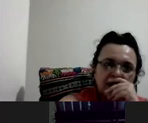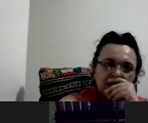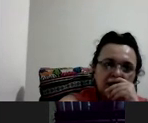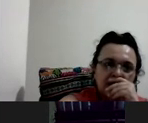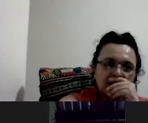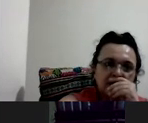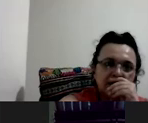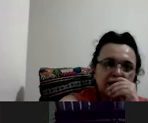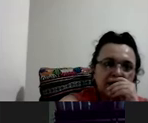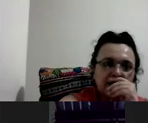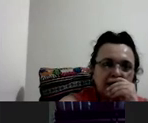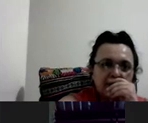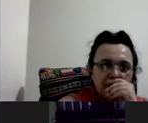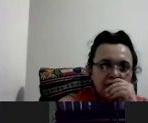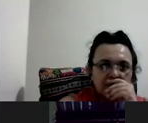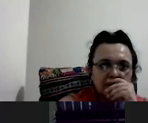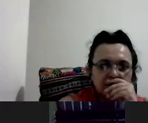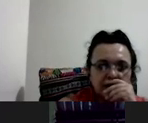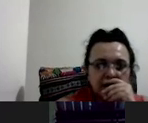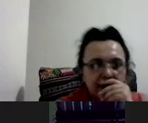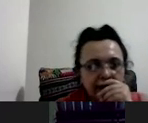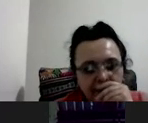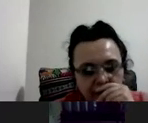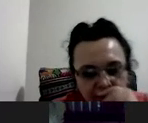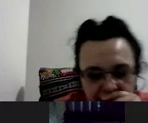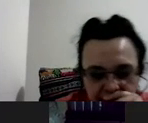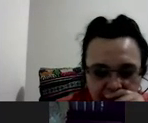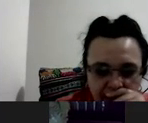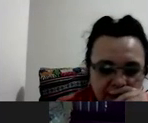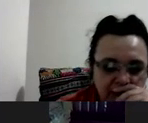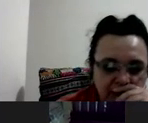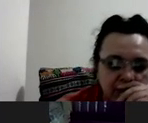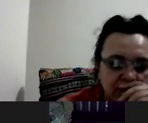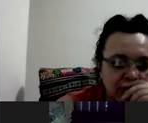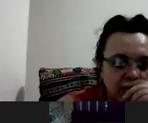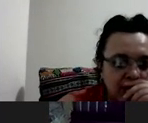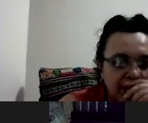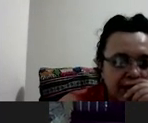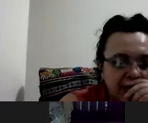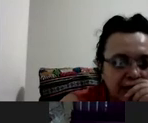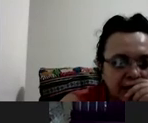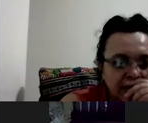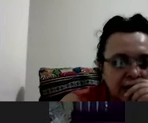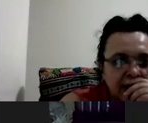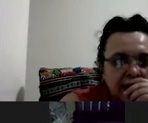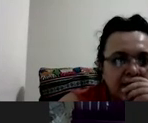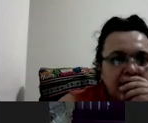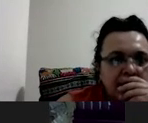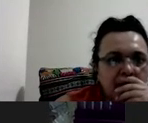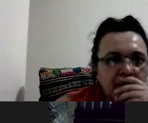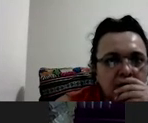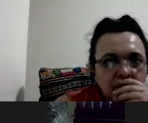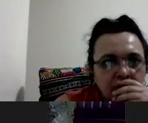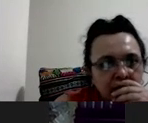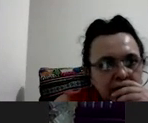y el either significa tampoco. O sea que en ambos están haciendo como un agreement,